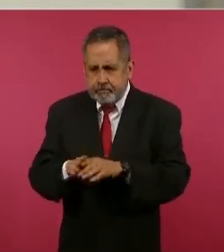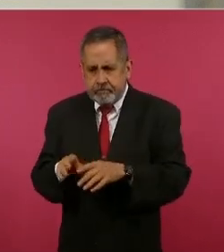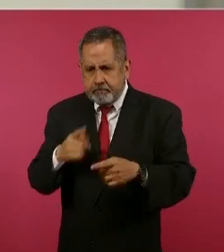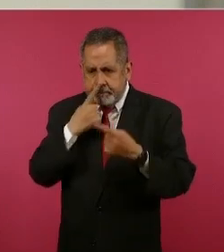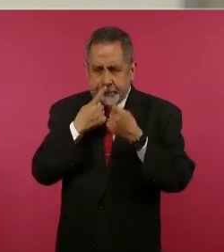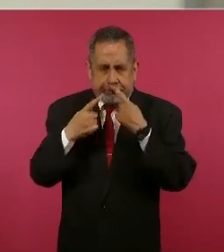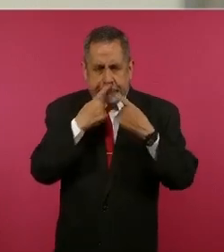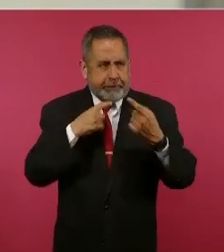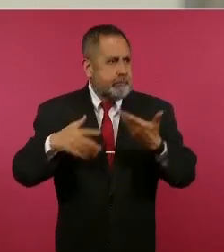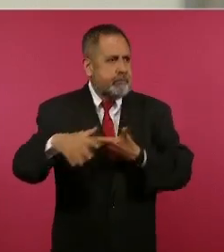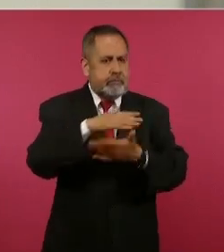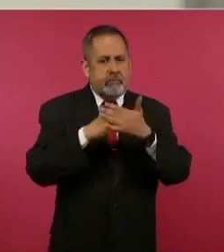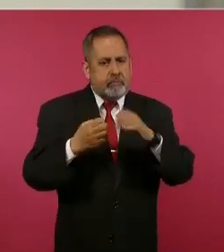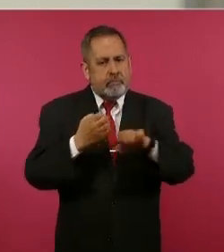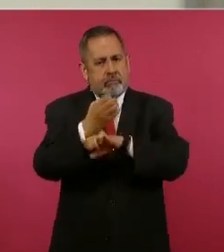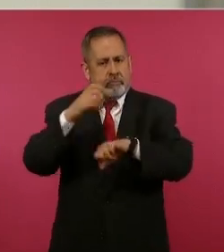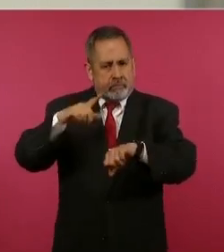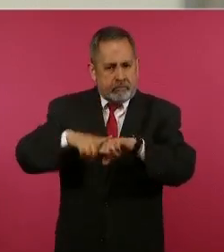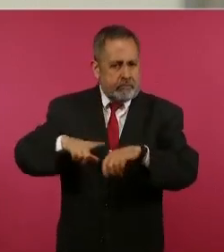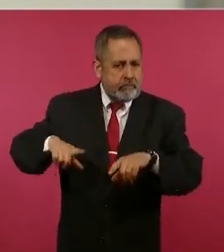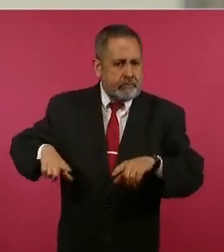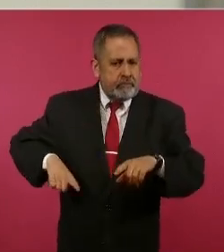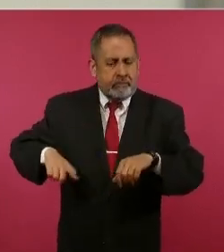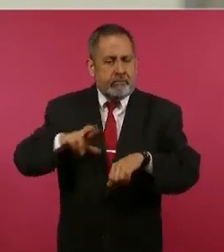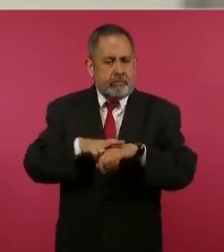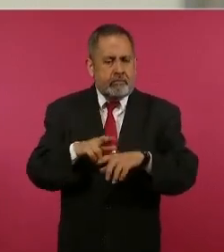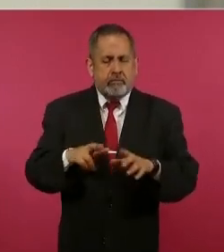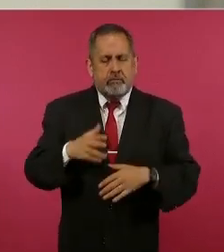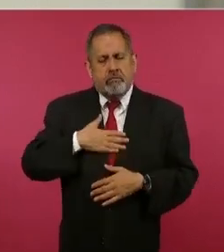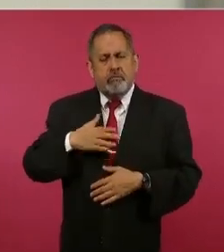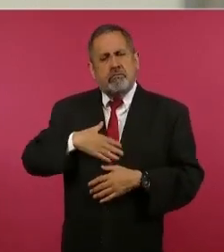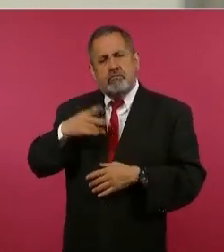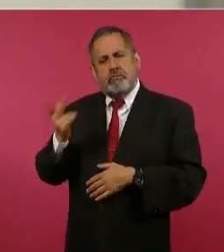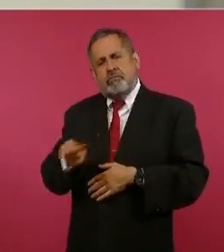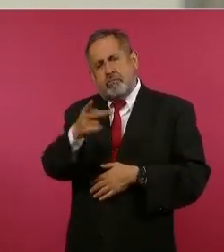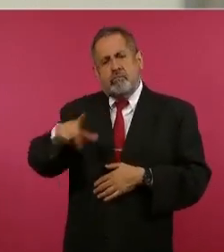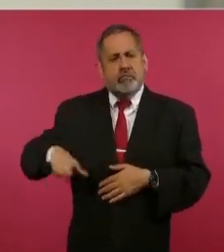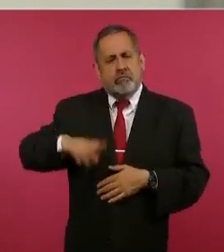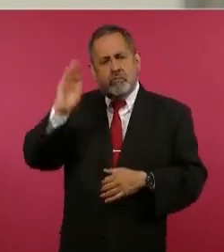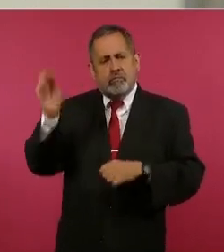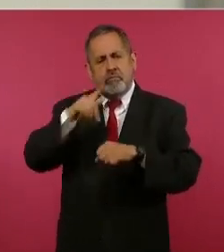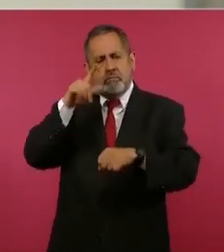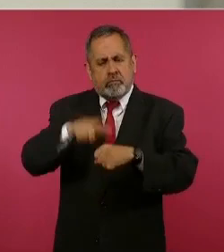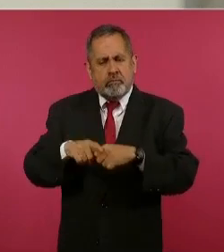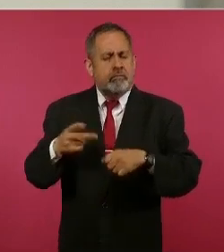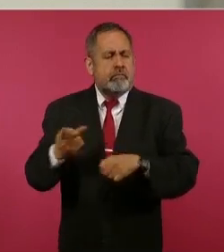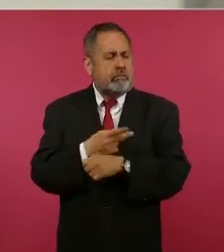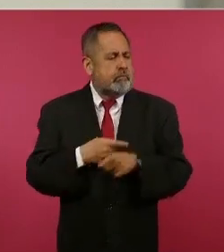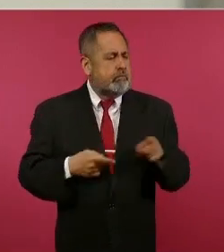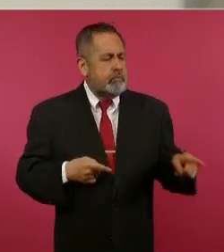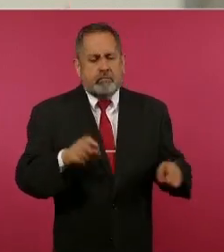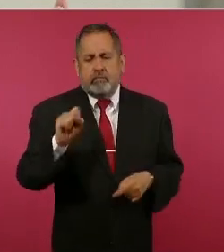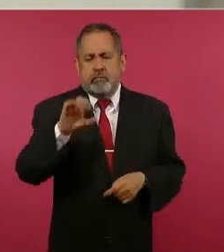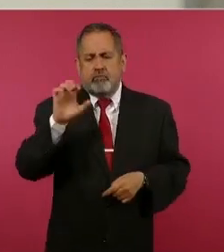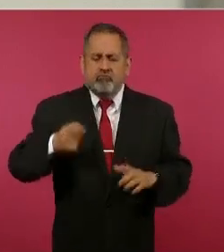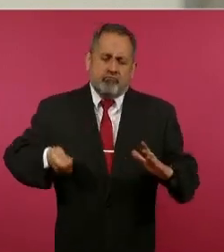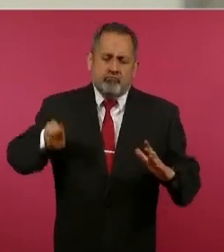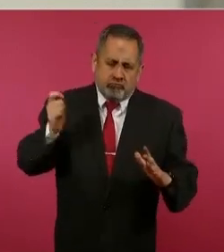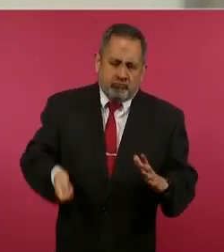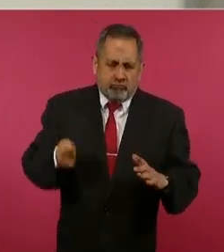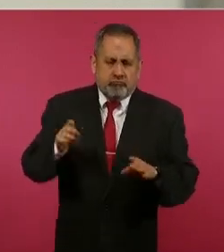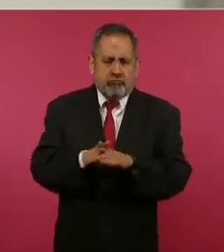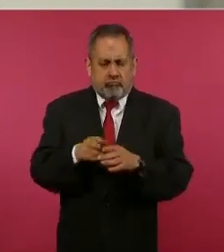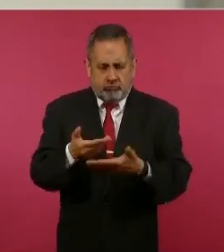de los gobiernos estatales, conocer nuevamente la postura del gobierno federal sobre el fallo de la Suprema Corte, sobre